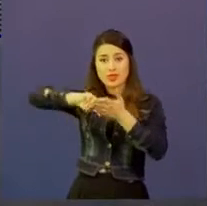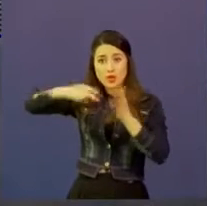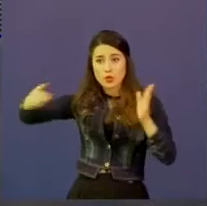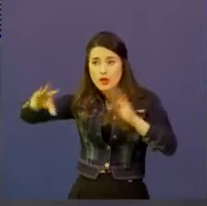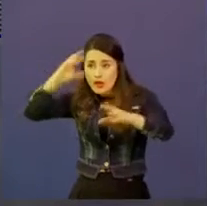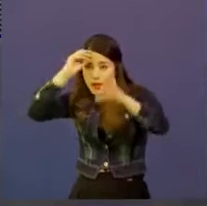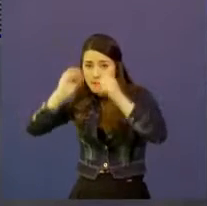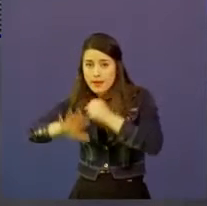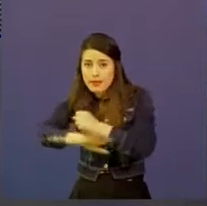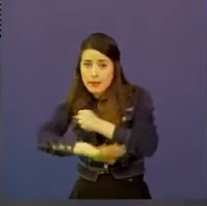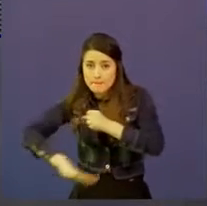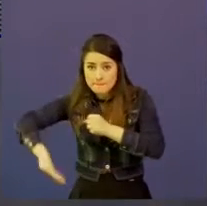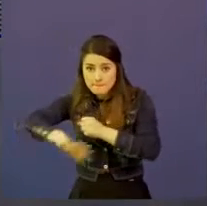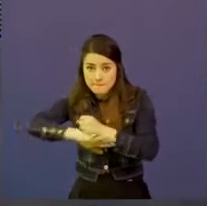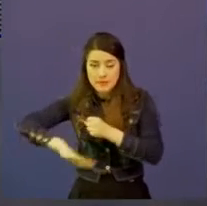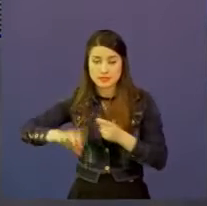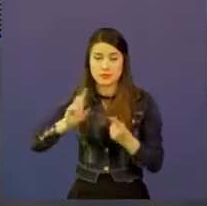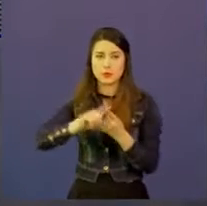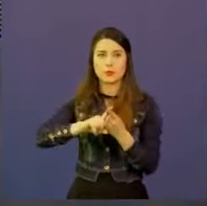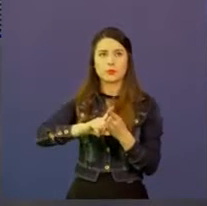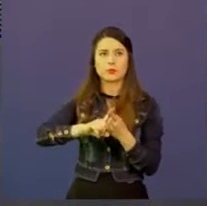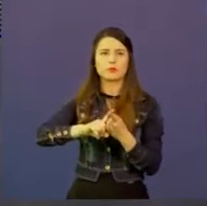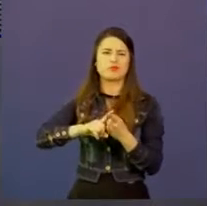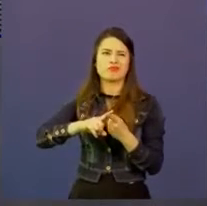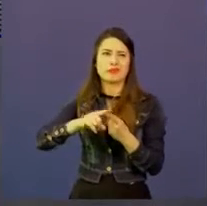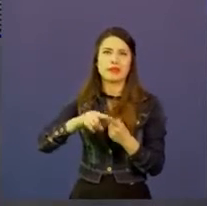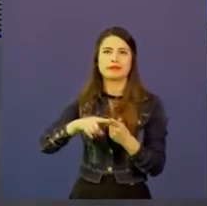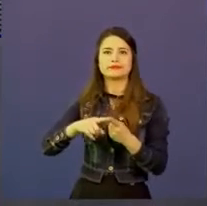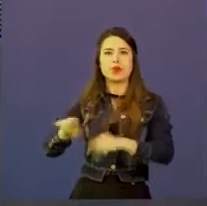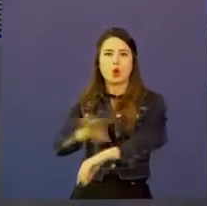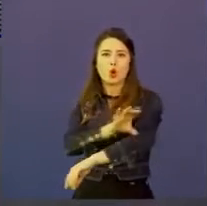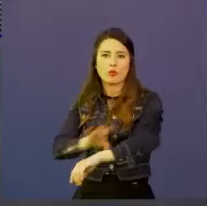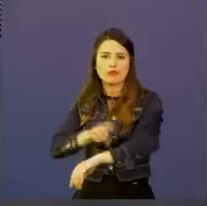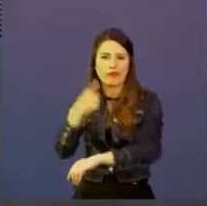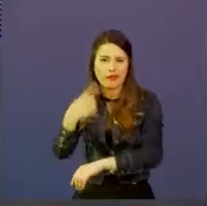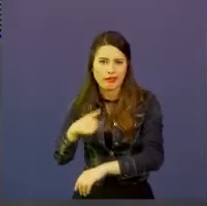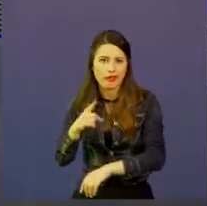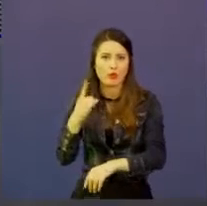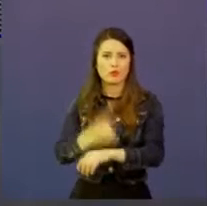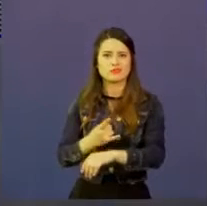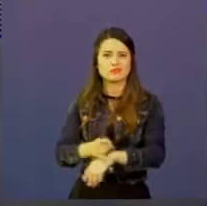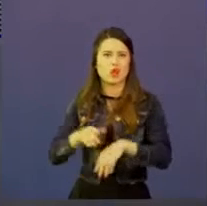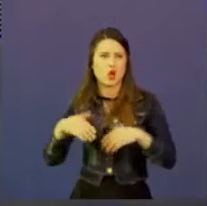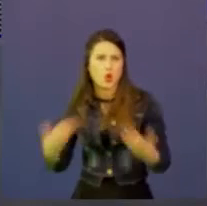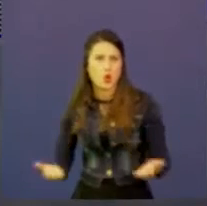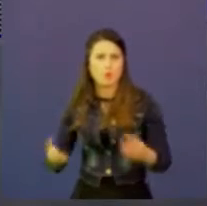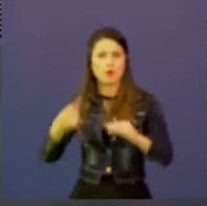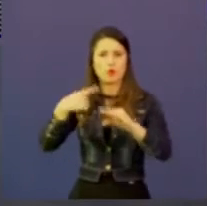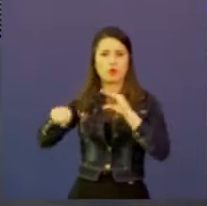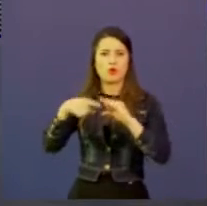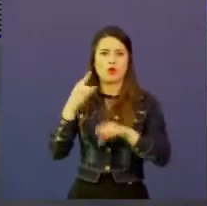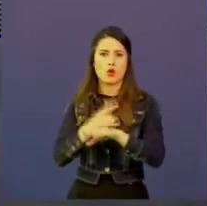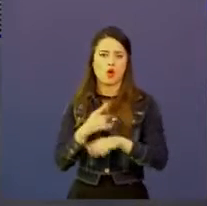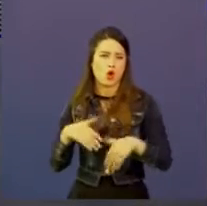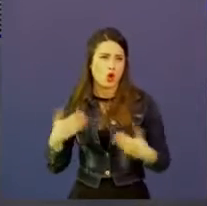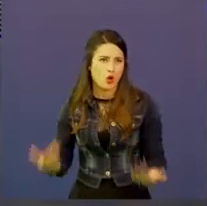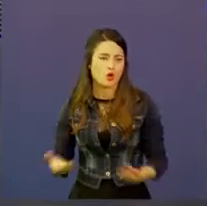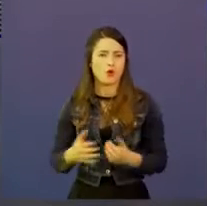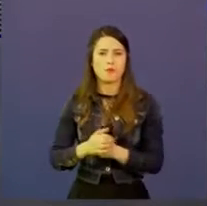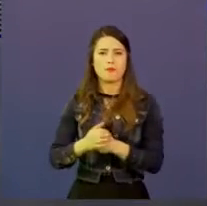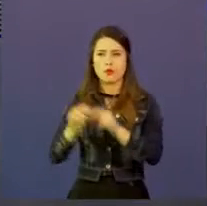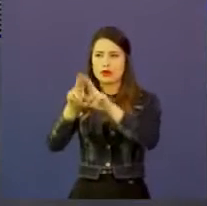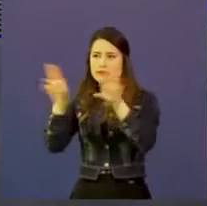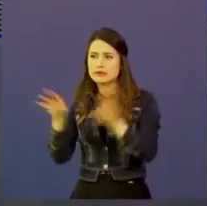para conocer en qué consiste un computador, cómo pueden sacar un correo electrónico, cómo pueden navegar de manera segura en